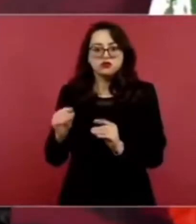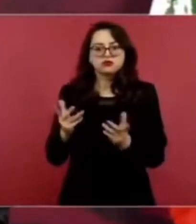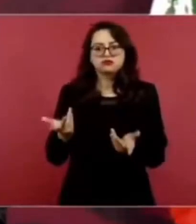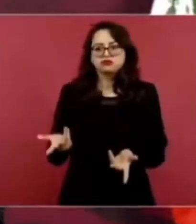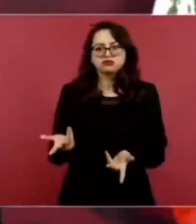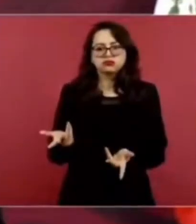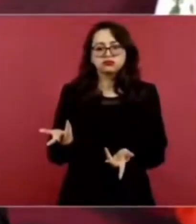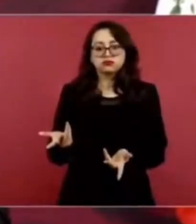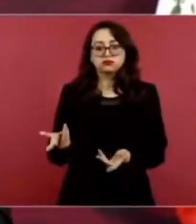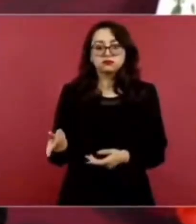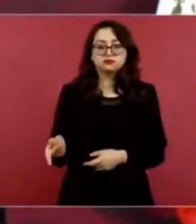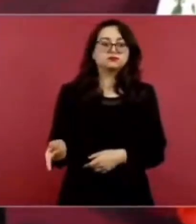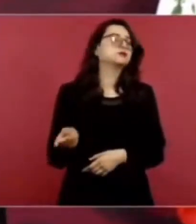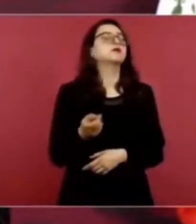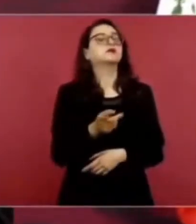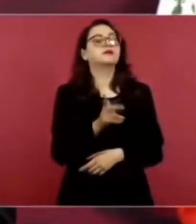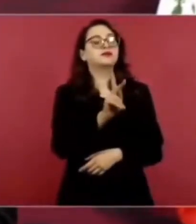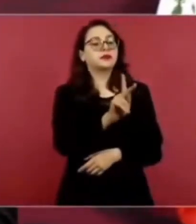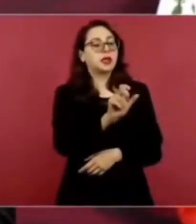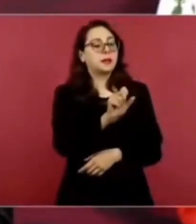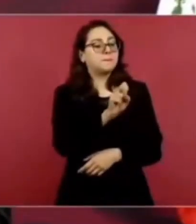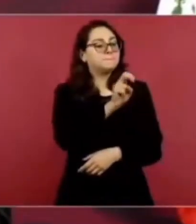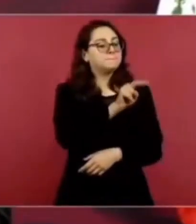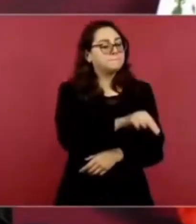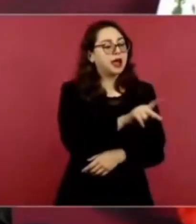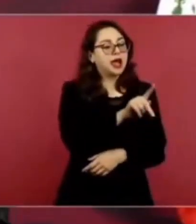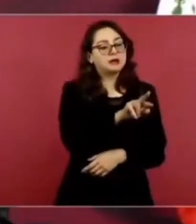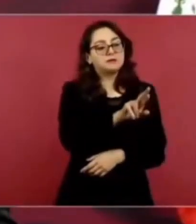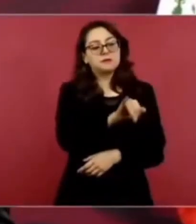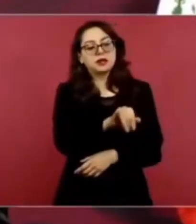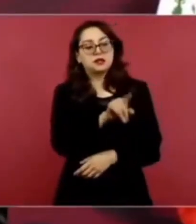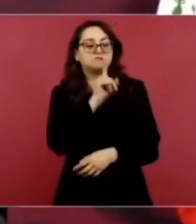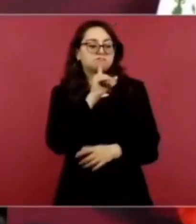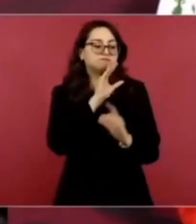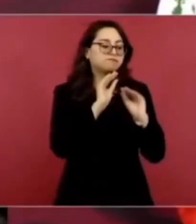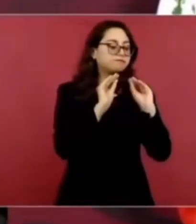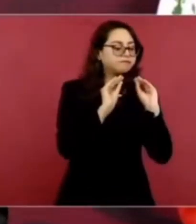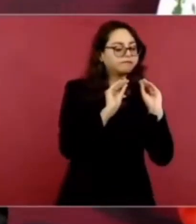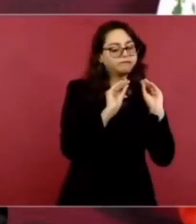Todavía no estaba, pero seguramente él fue el que